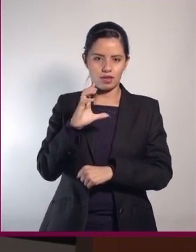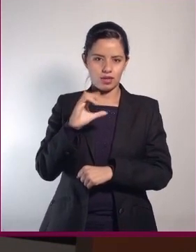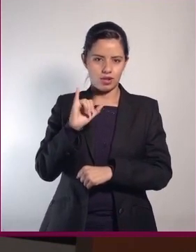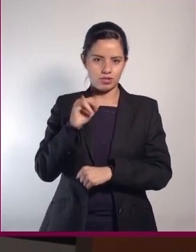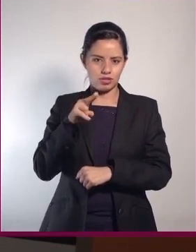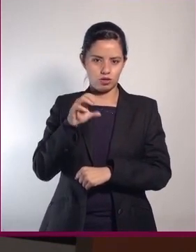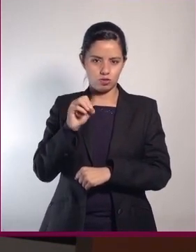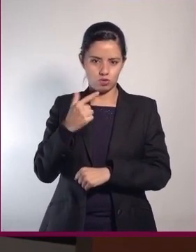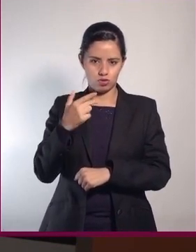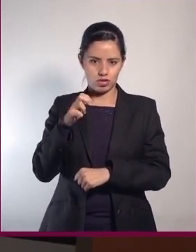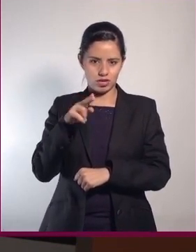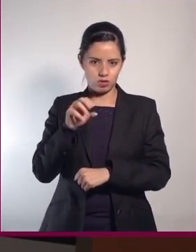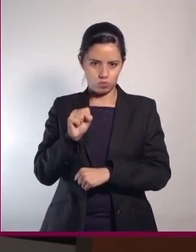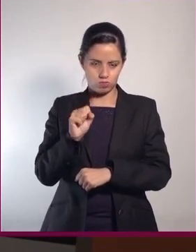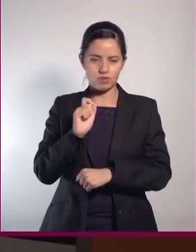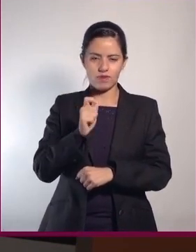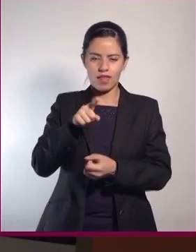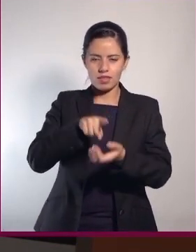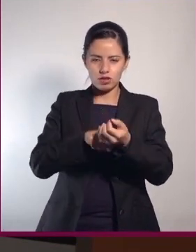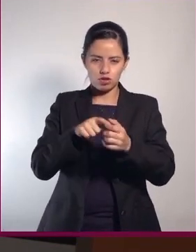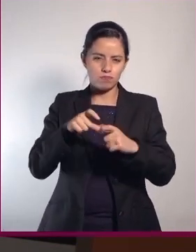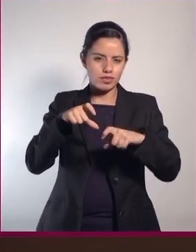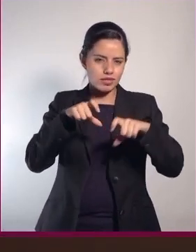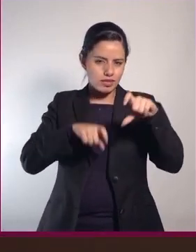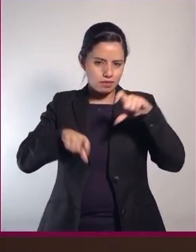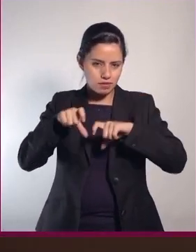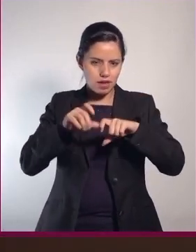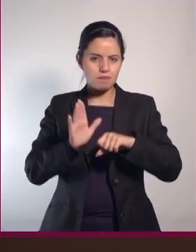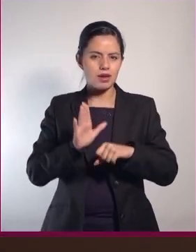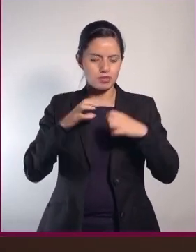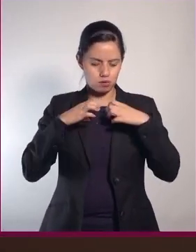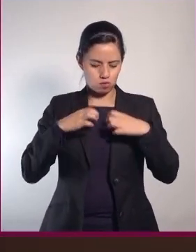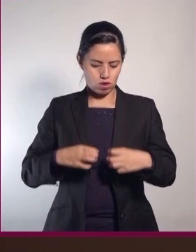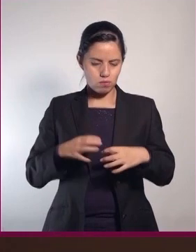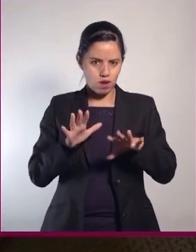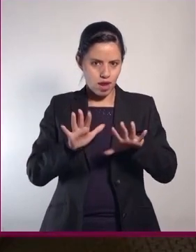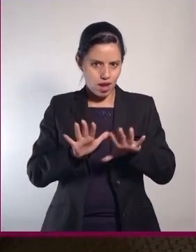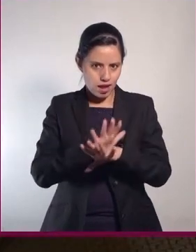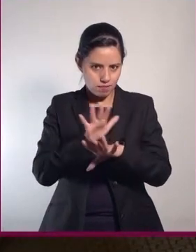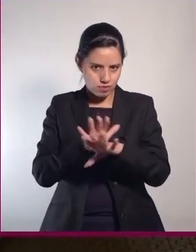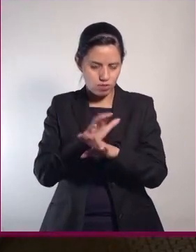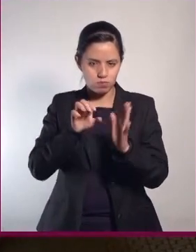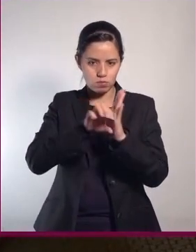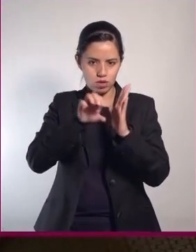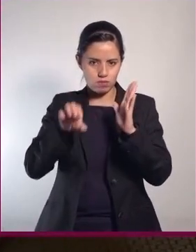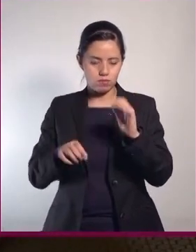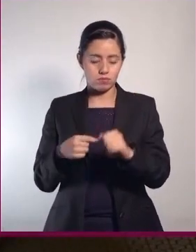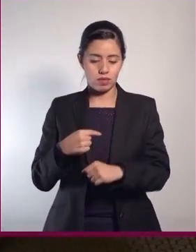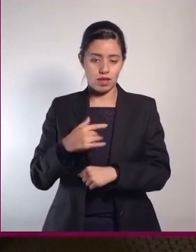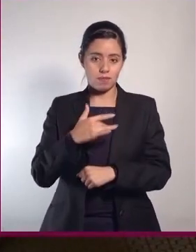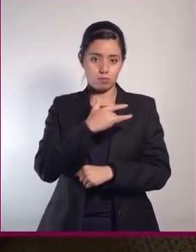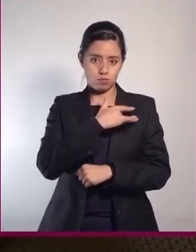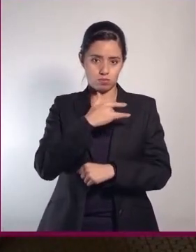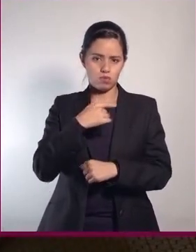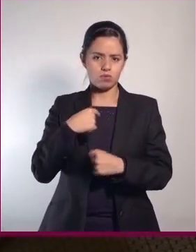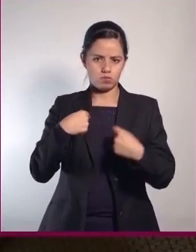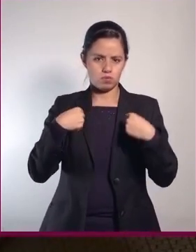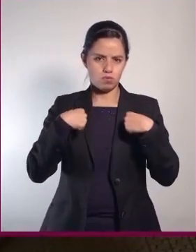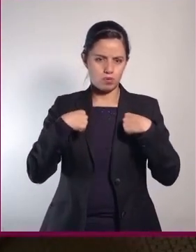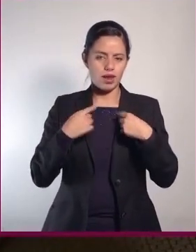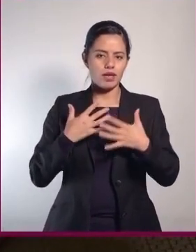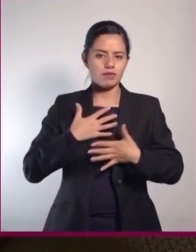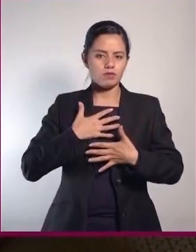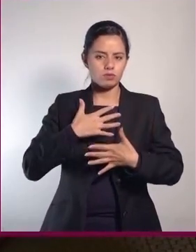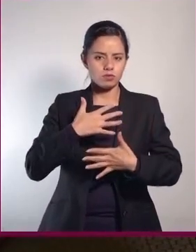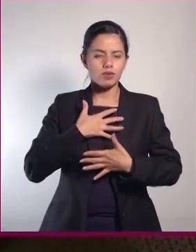químicas que van a modificar mis genes. O sea, los genes de mis pulmones, de mi vía respiratoria, de mi lengua